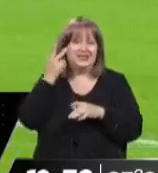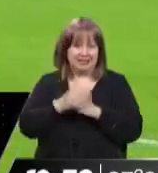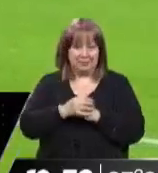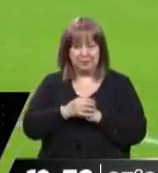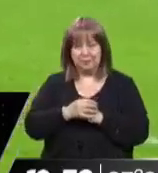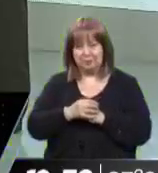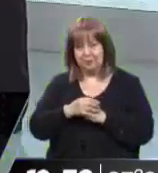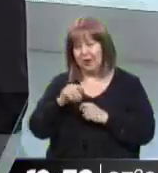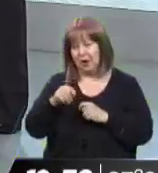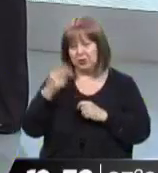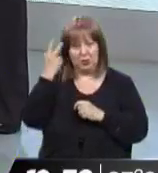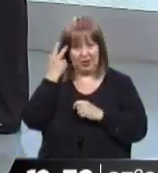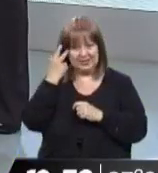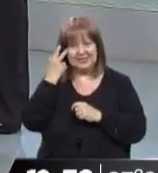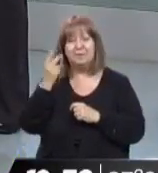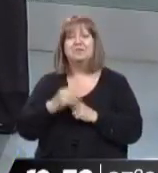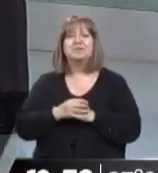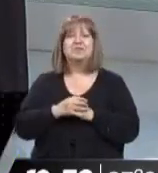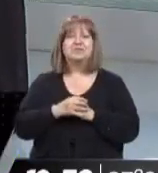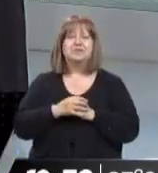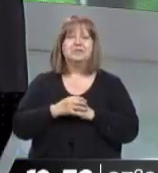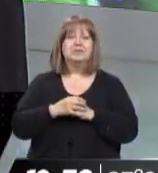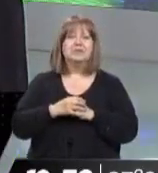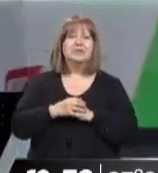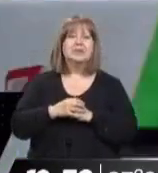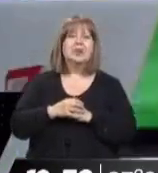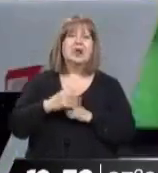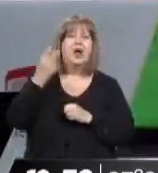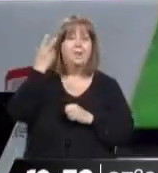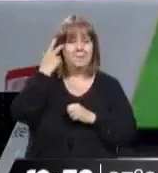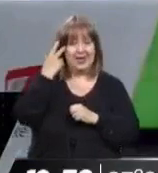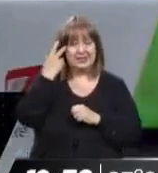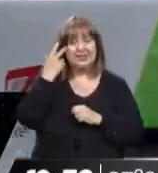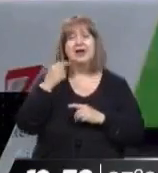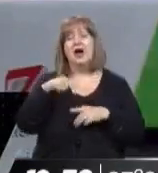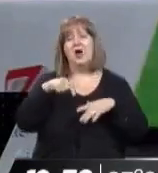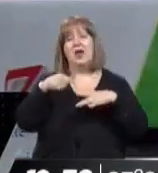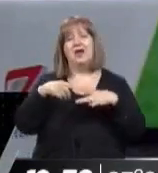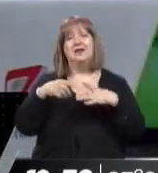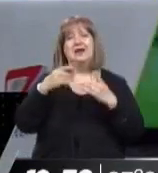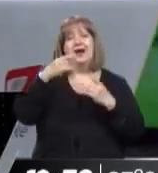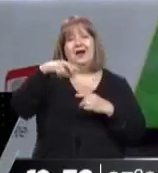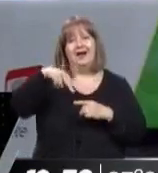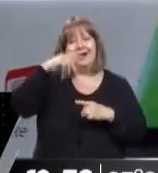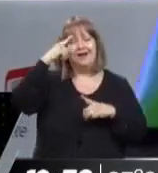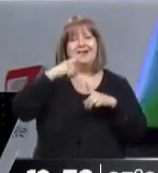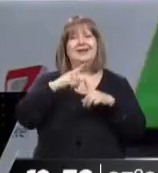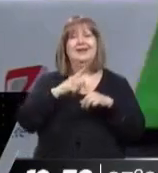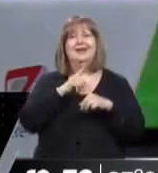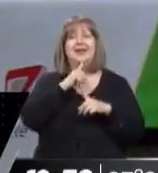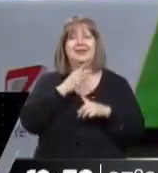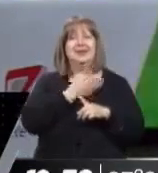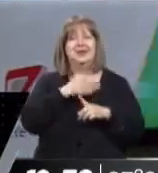Y hablando de Messi, sí. ¿Alguna vez lo escucharon a Messi arengar? No. Nunca. Bueno, se viene una serie de Netflix, sí. Por eso está esta arenga. La han tenido